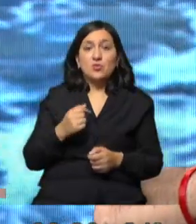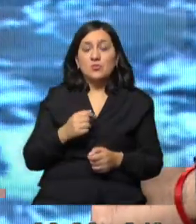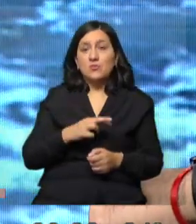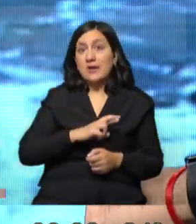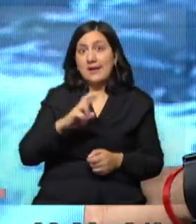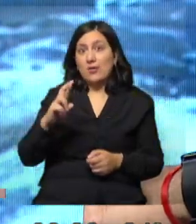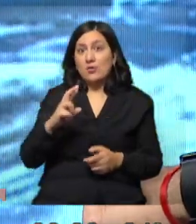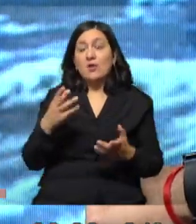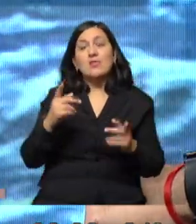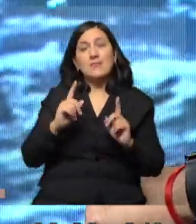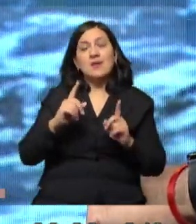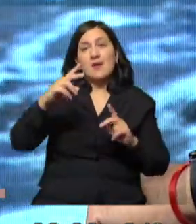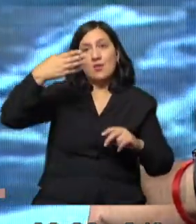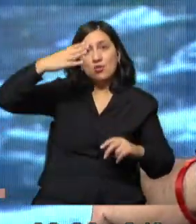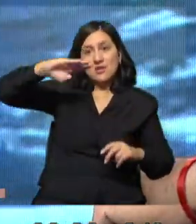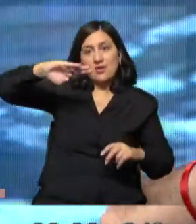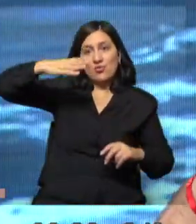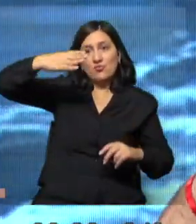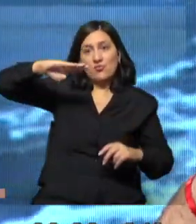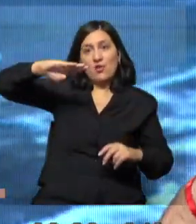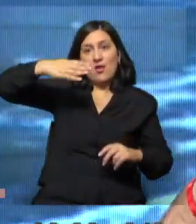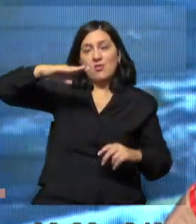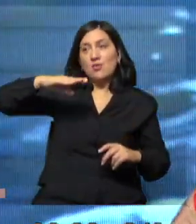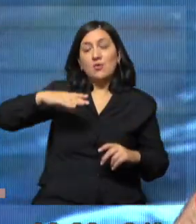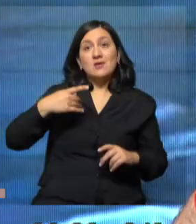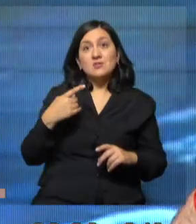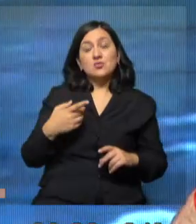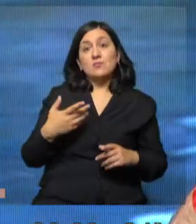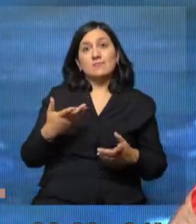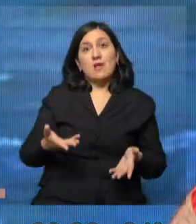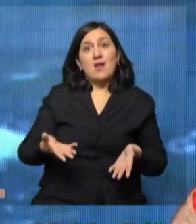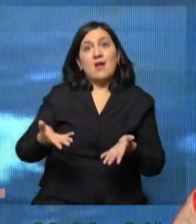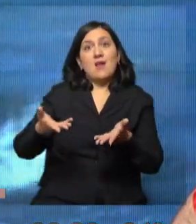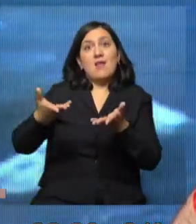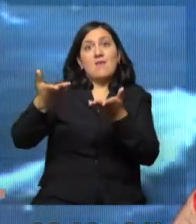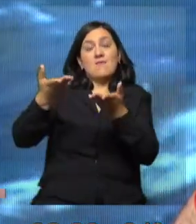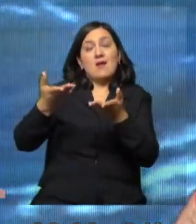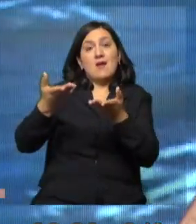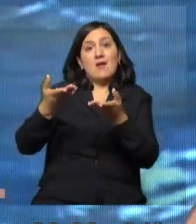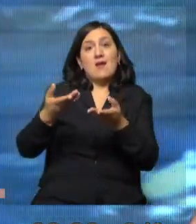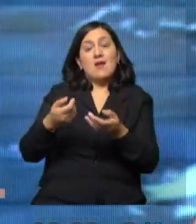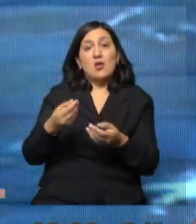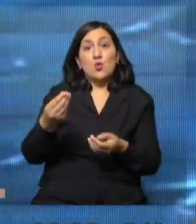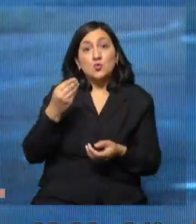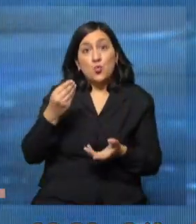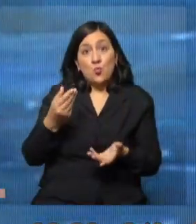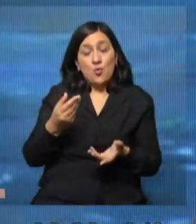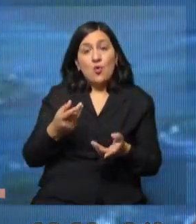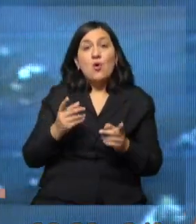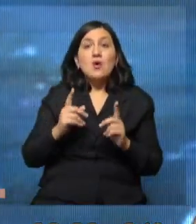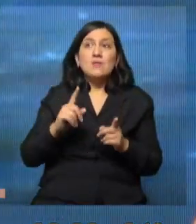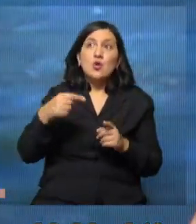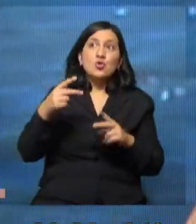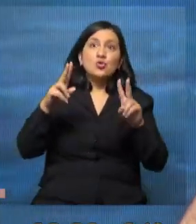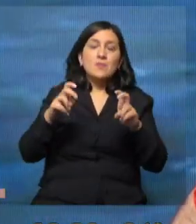ahora con el tema de los aire acondicionados. En verano es frecuente que se eleve el consumo y, bueno, también hay otros temas también relacionados con